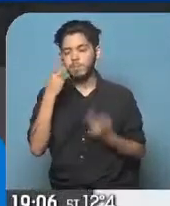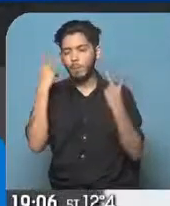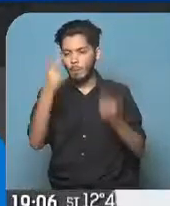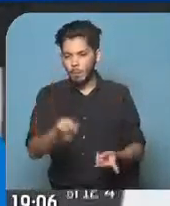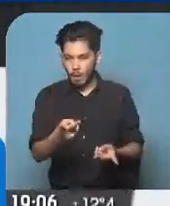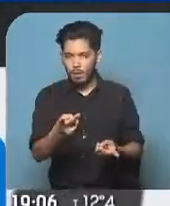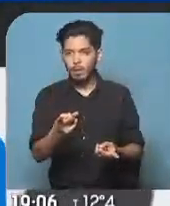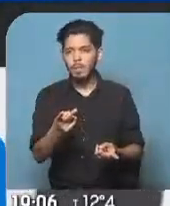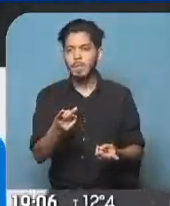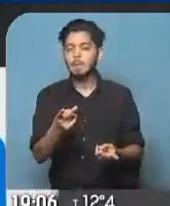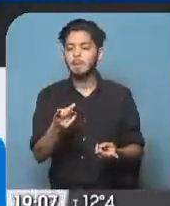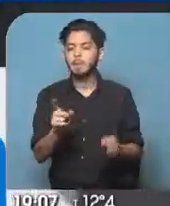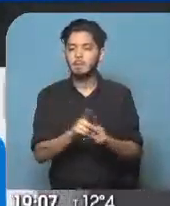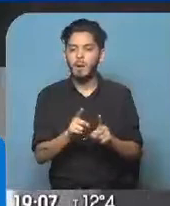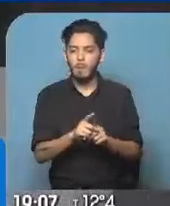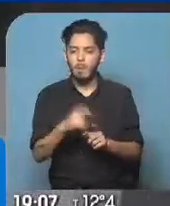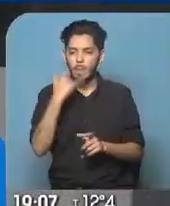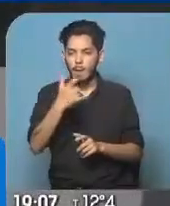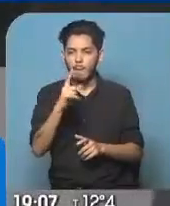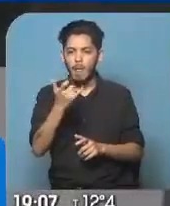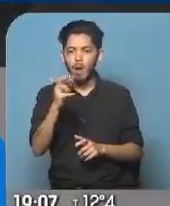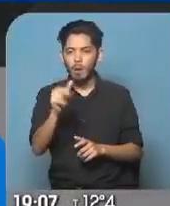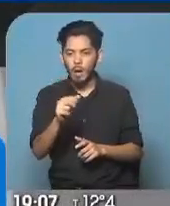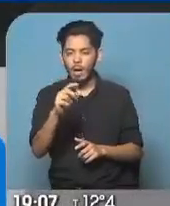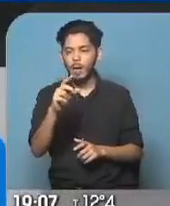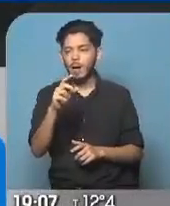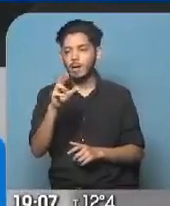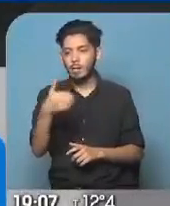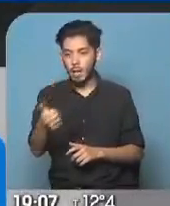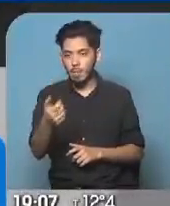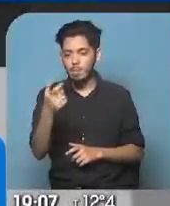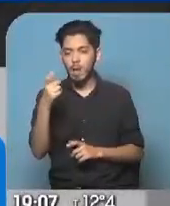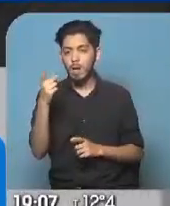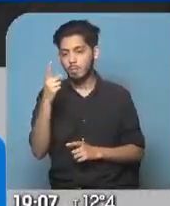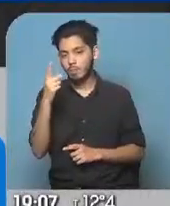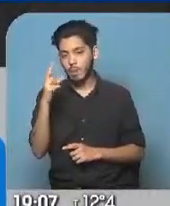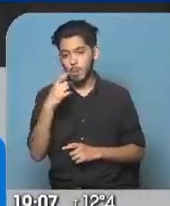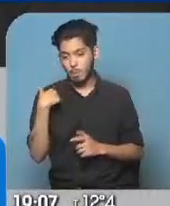bueno se comunica laura rama con con erika éste